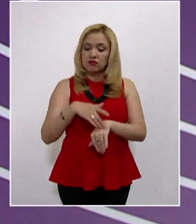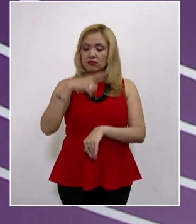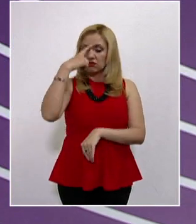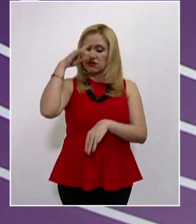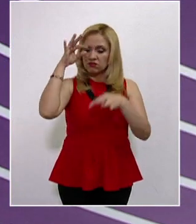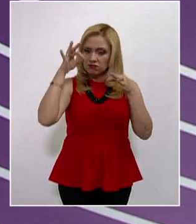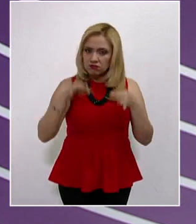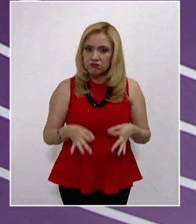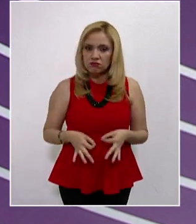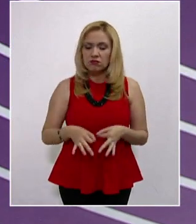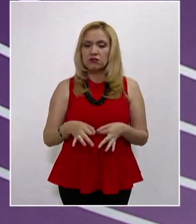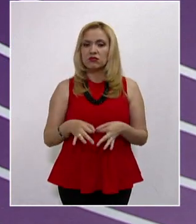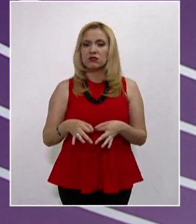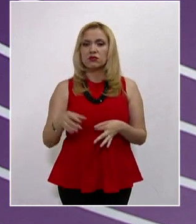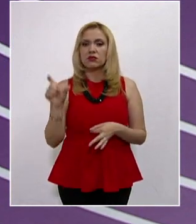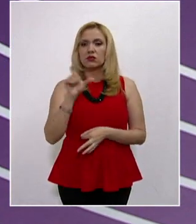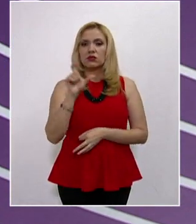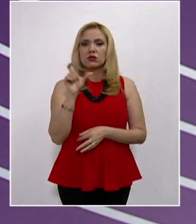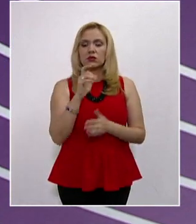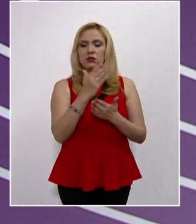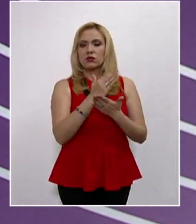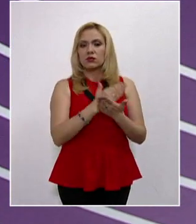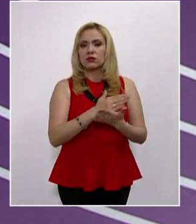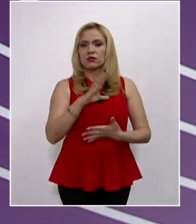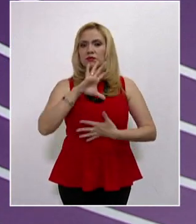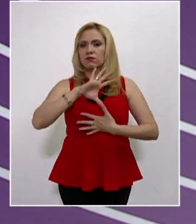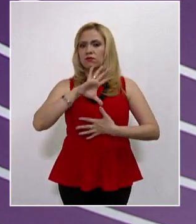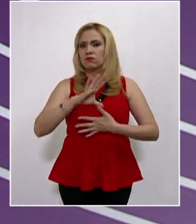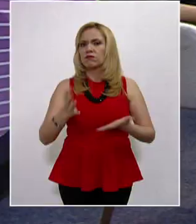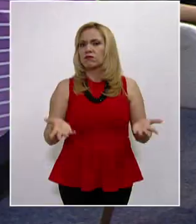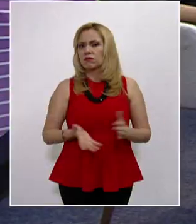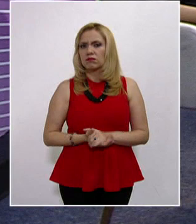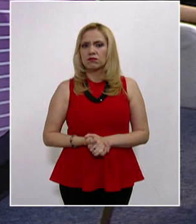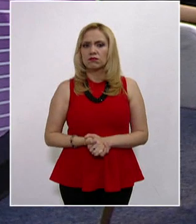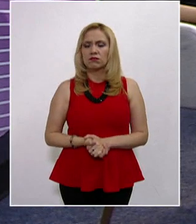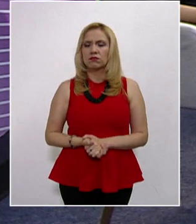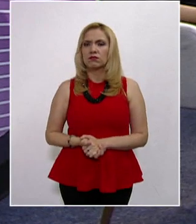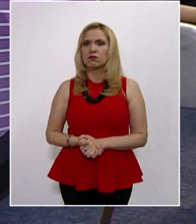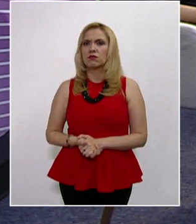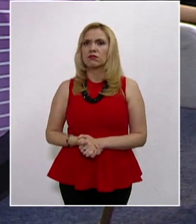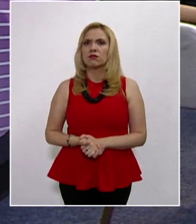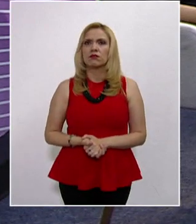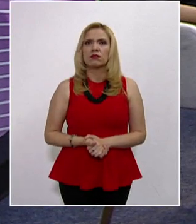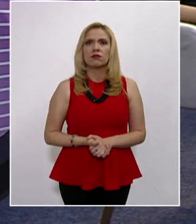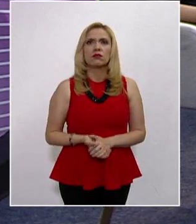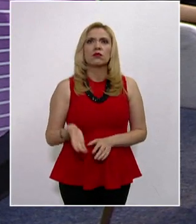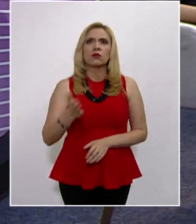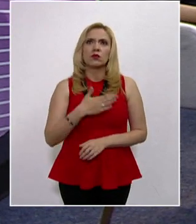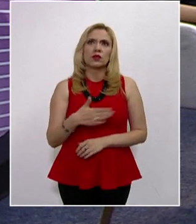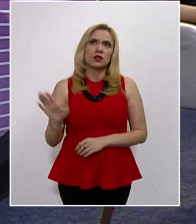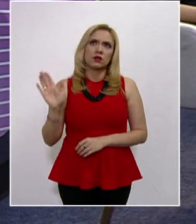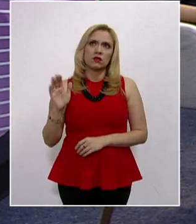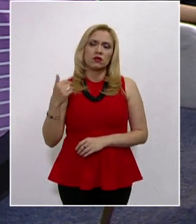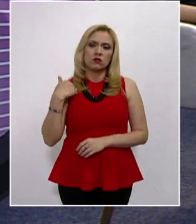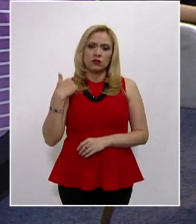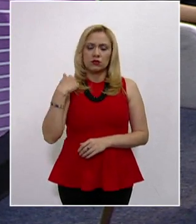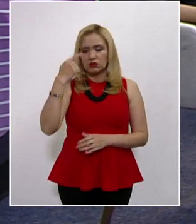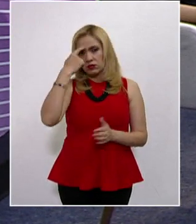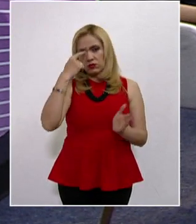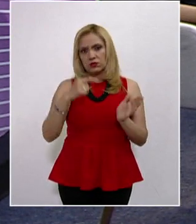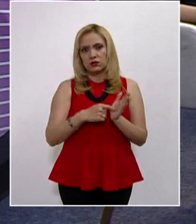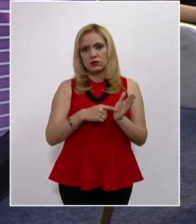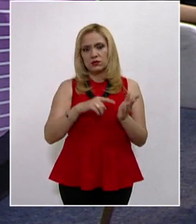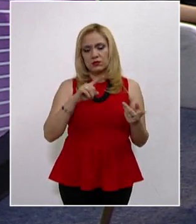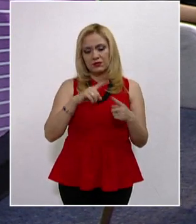correcta, digamos, al estándar interamericano? Bueno, es precisamente, creo que va en